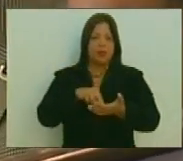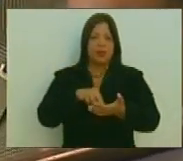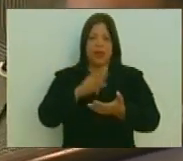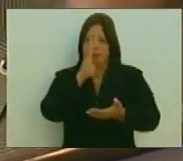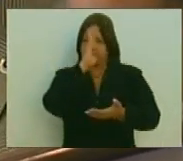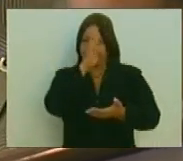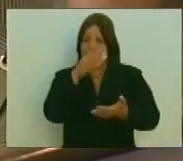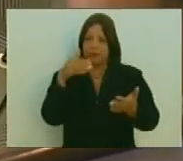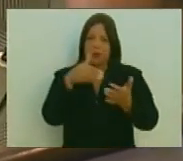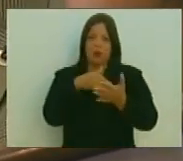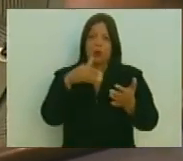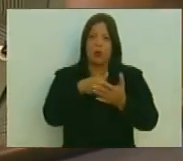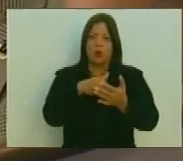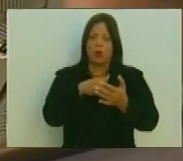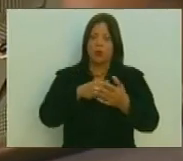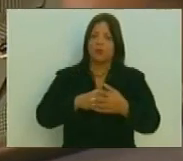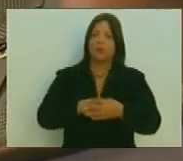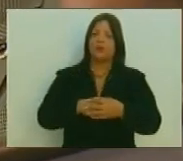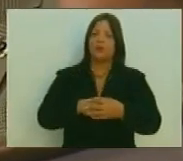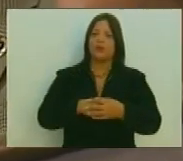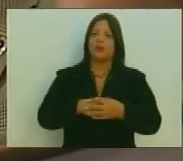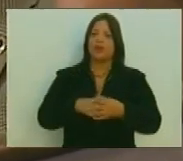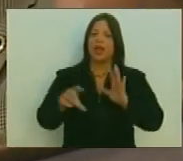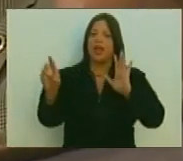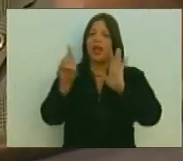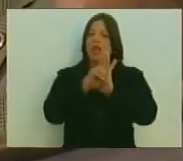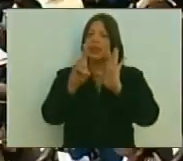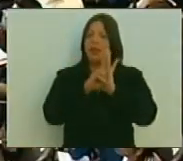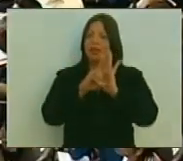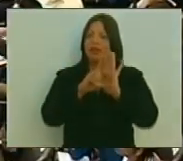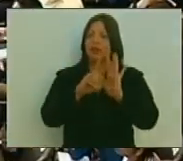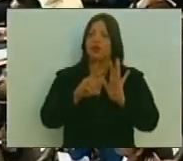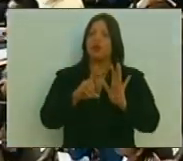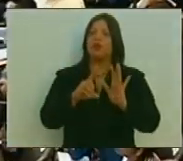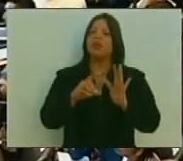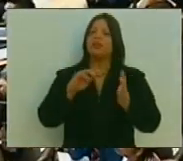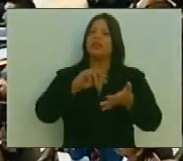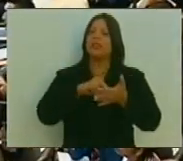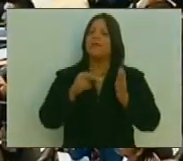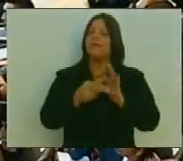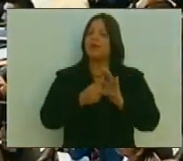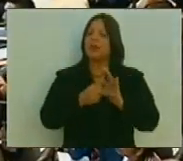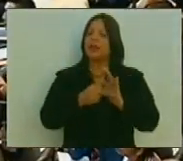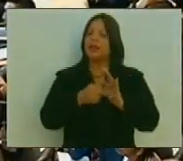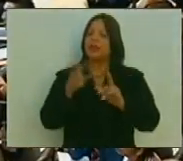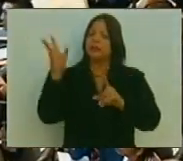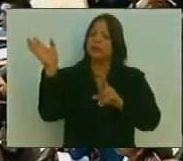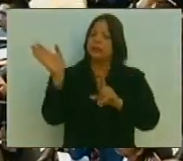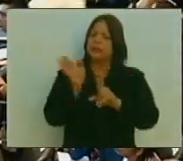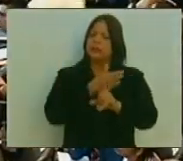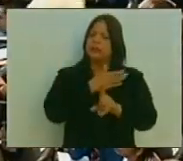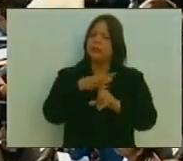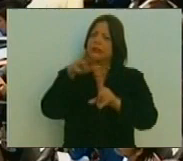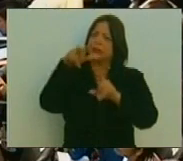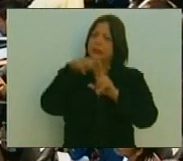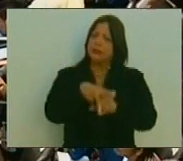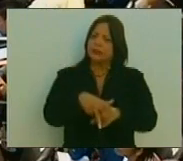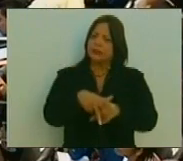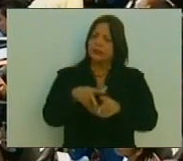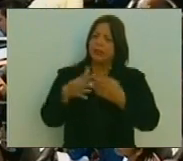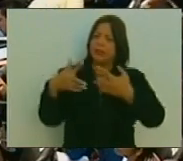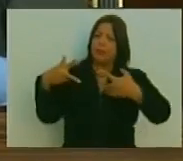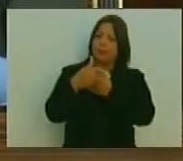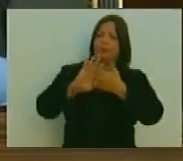atentar contra el Estado de Derecho, constituyendo un acto de hostilidad e inamistad